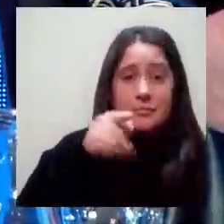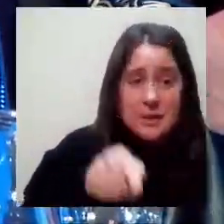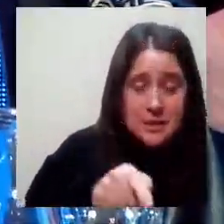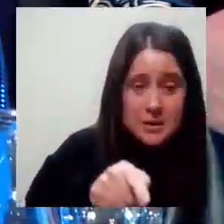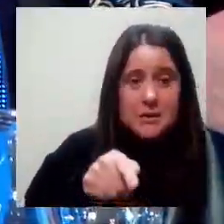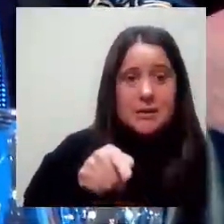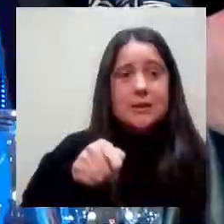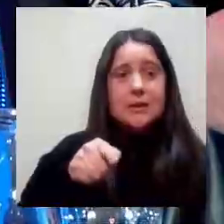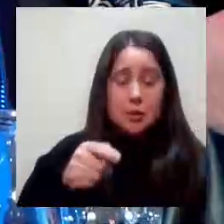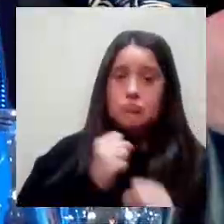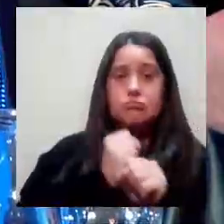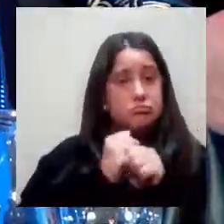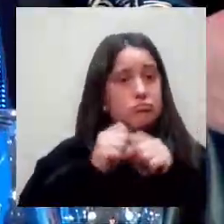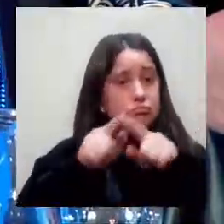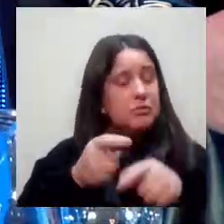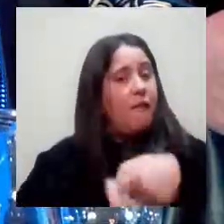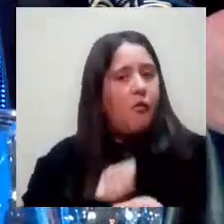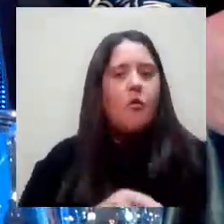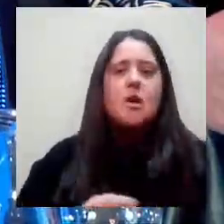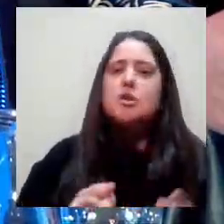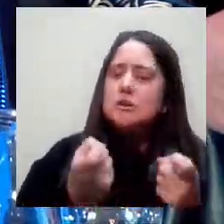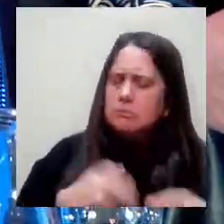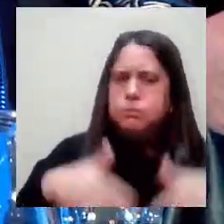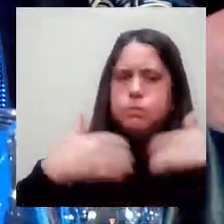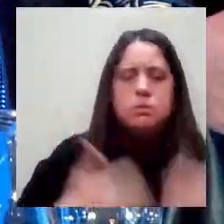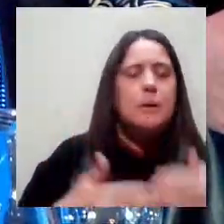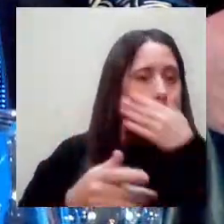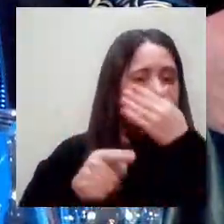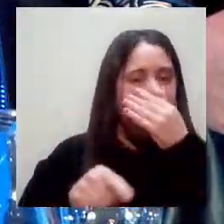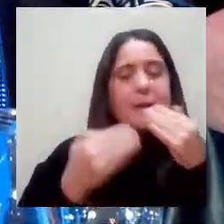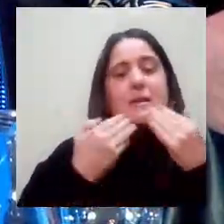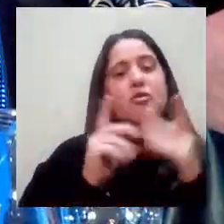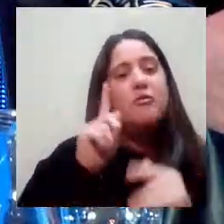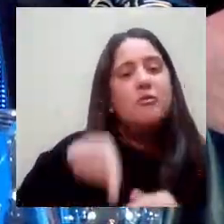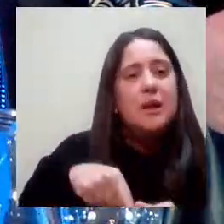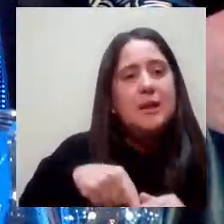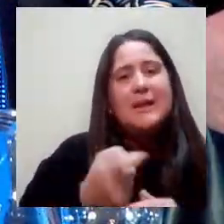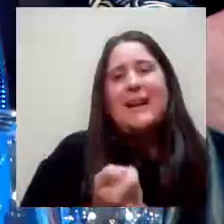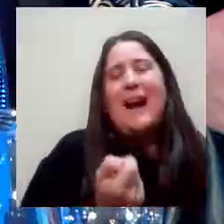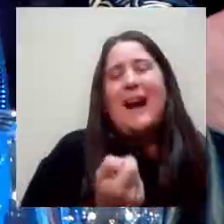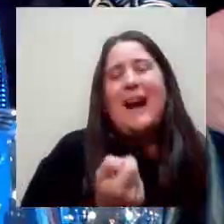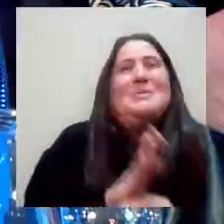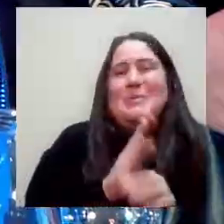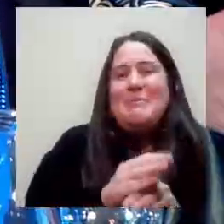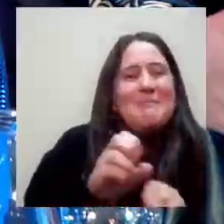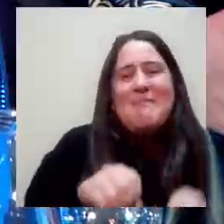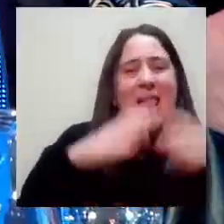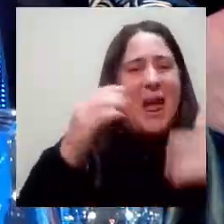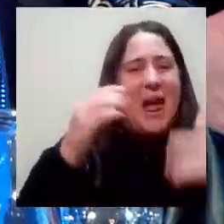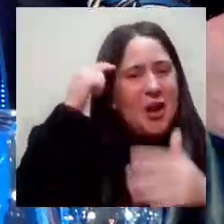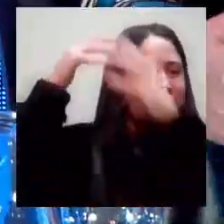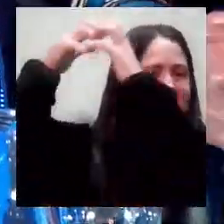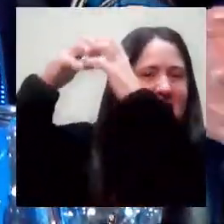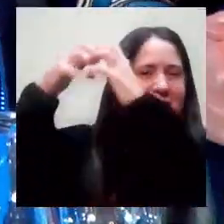ese trabajo que requiere mucho esfuerzo, da lugar a algo que es casi milagroso en el cerebro, que